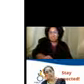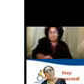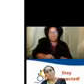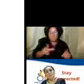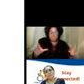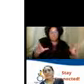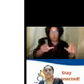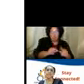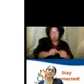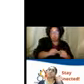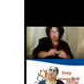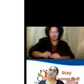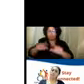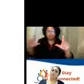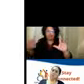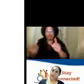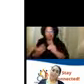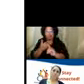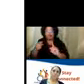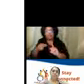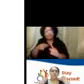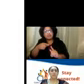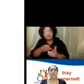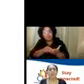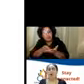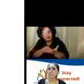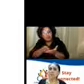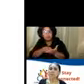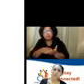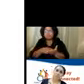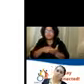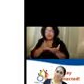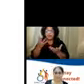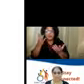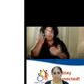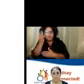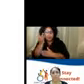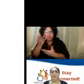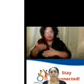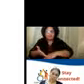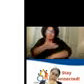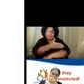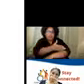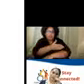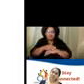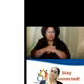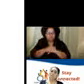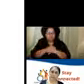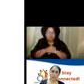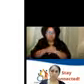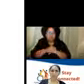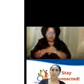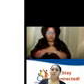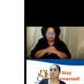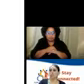otra pantallita con una encuesta y les pedimos, por favor, sea honesta con sus respuestas para que nosotros podamos realmente